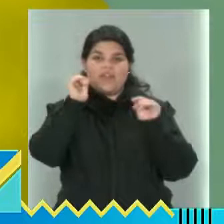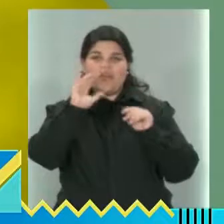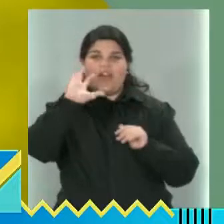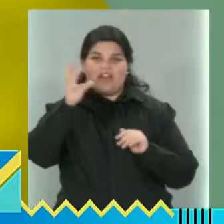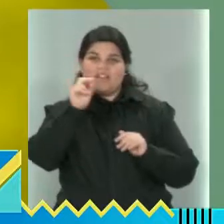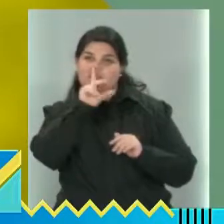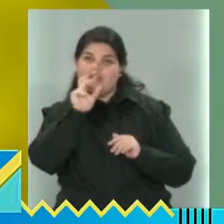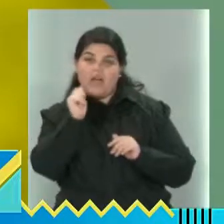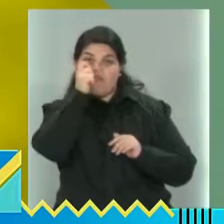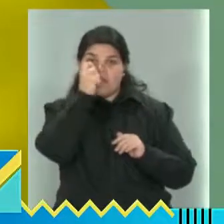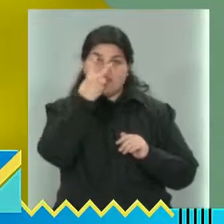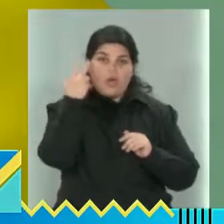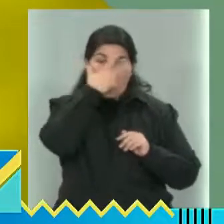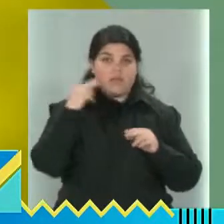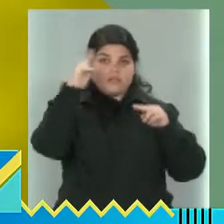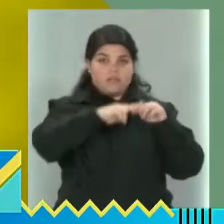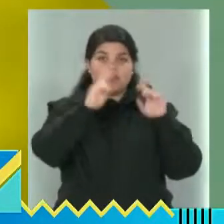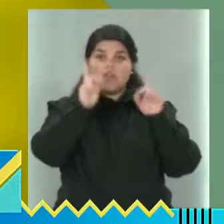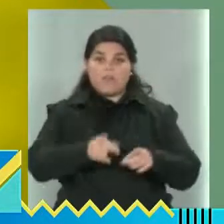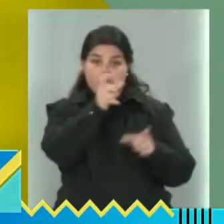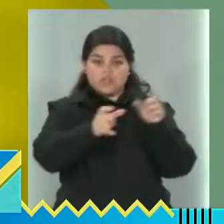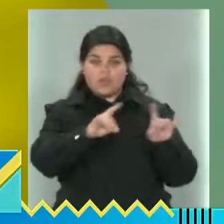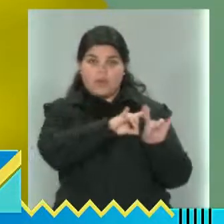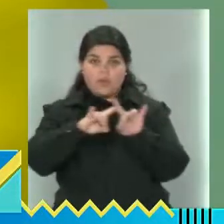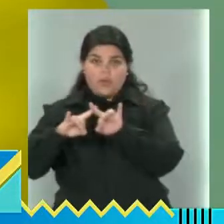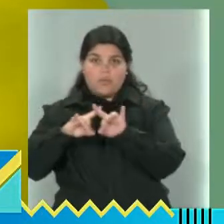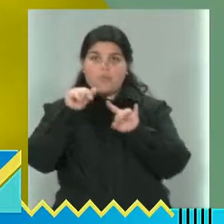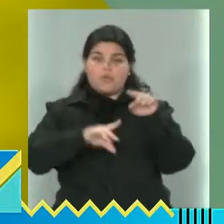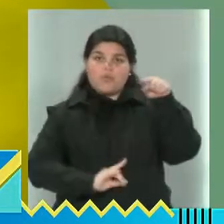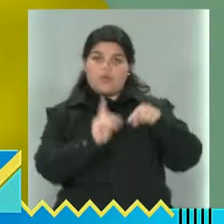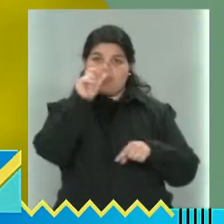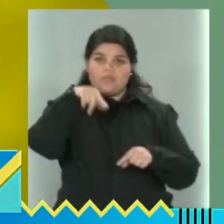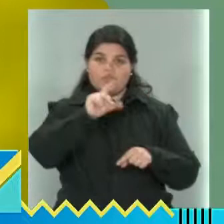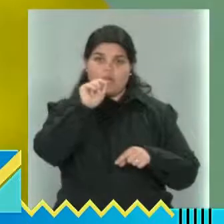22 de Supercanal Digital y por supuesto a esos que están a través de